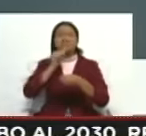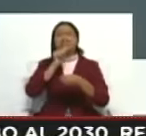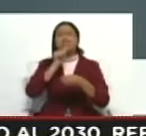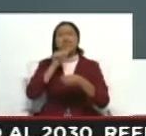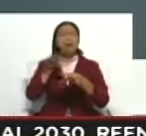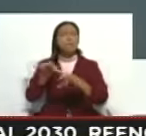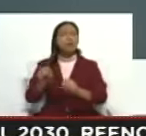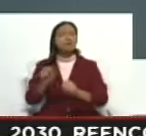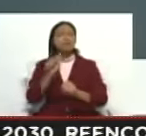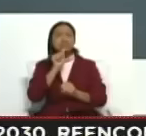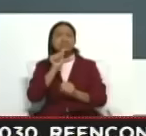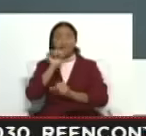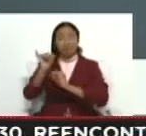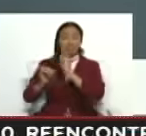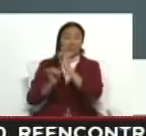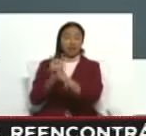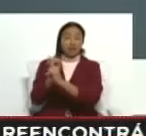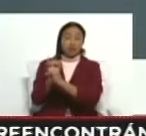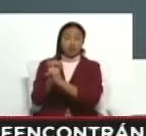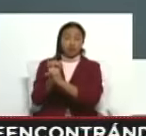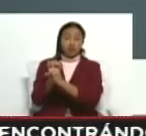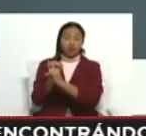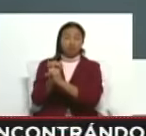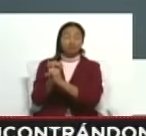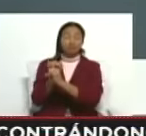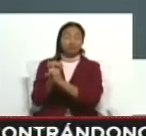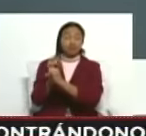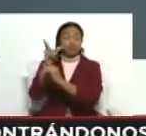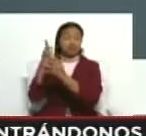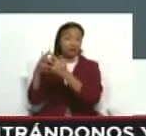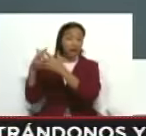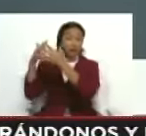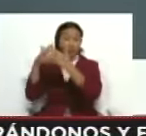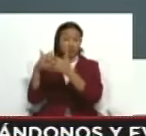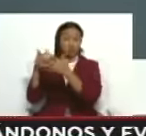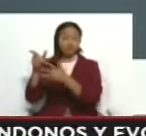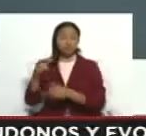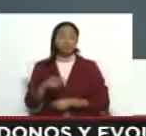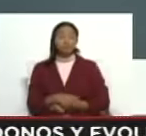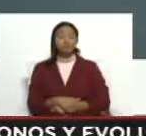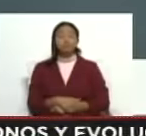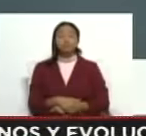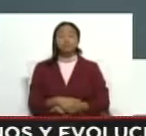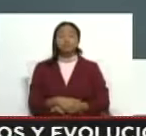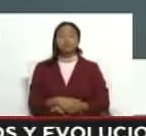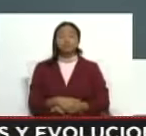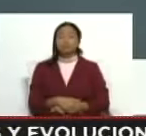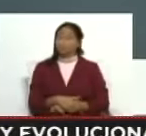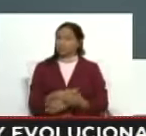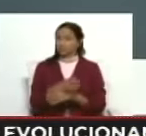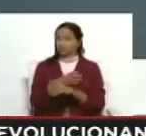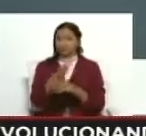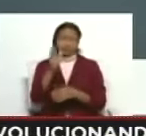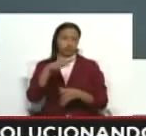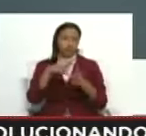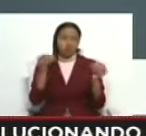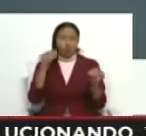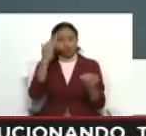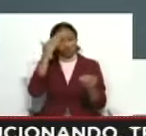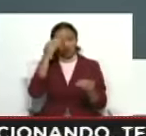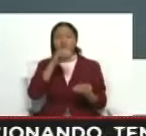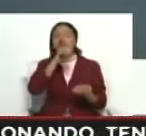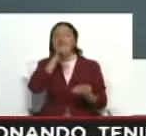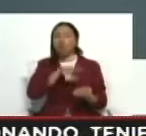de las transnacionales norteamericanas. Eso lo sabe aquí todo el mundo.